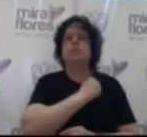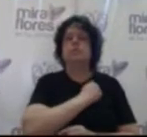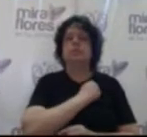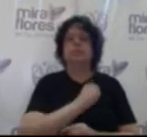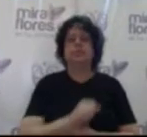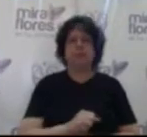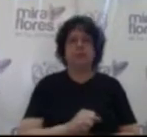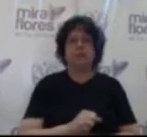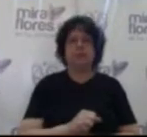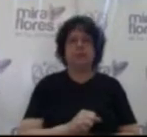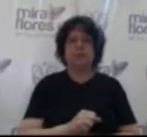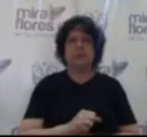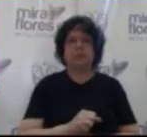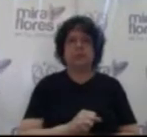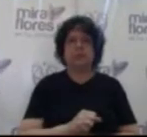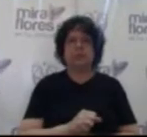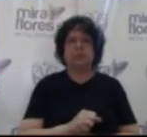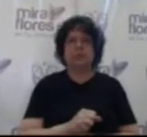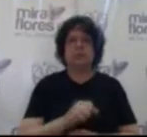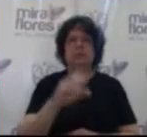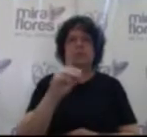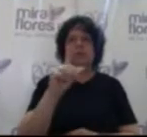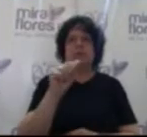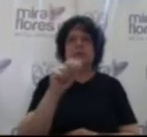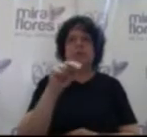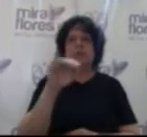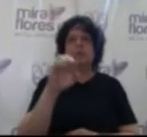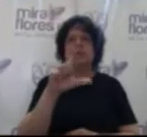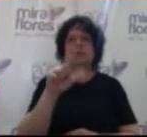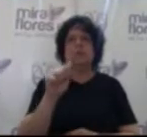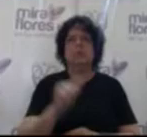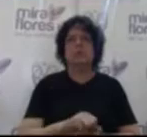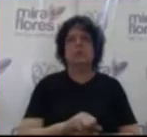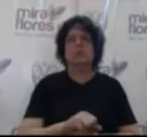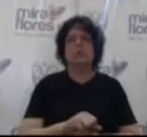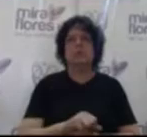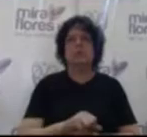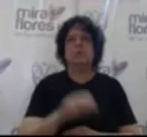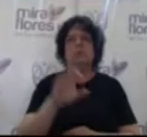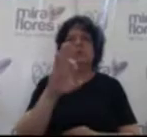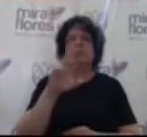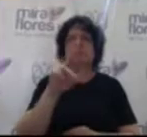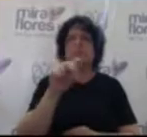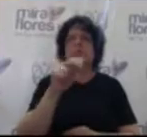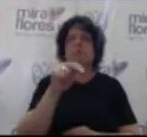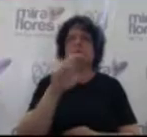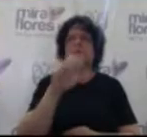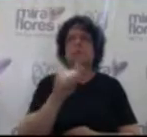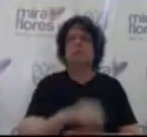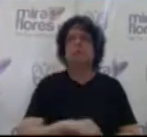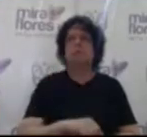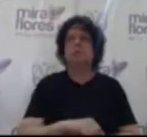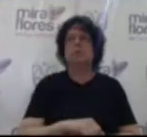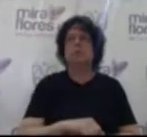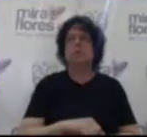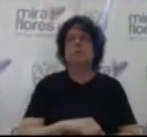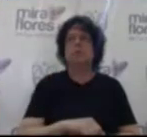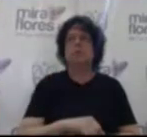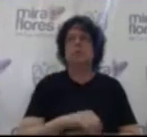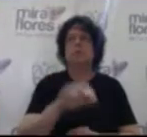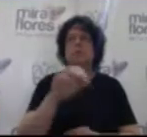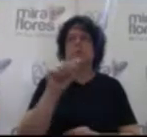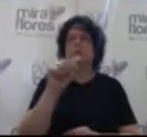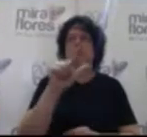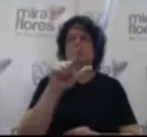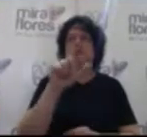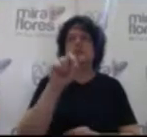Stirlich Watson. Presente. Señorita Daniela Lozano Vítor. Presente. Señora Franca Rey Camino. Presente. Señor Alfredo Lee